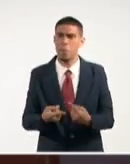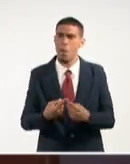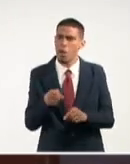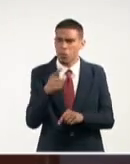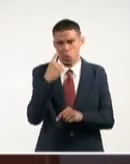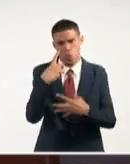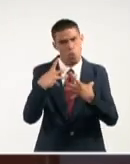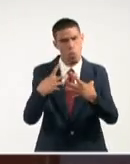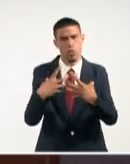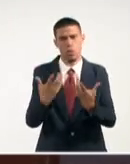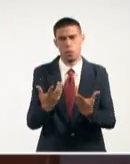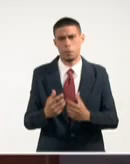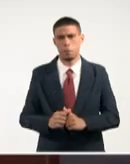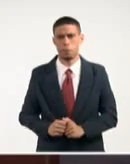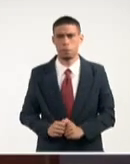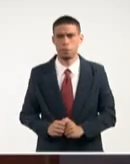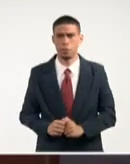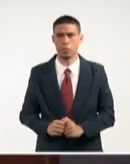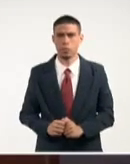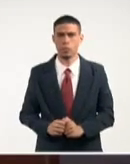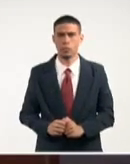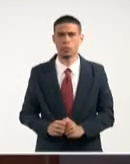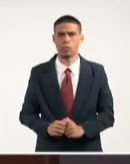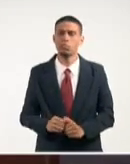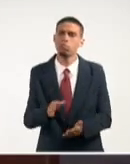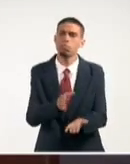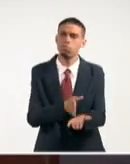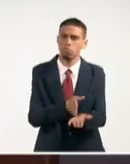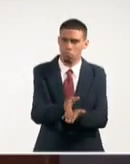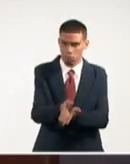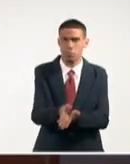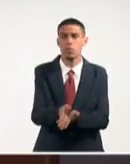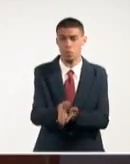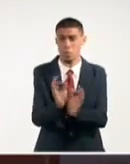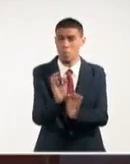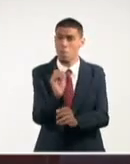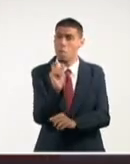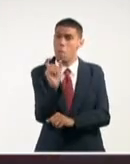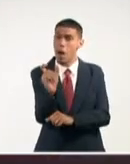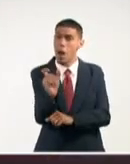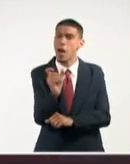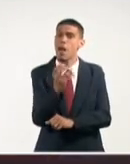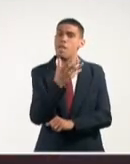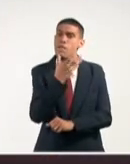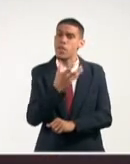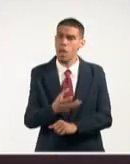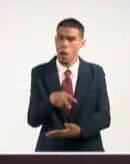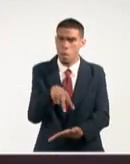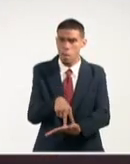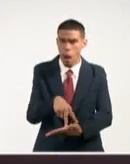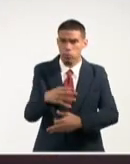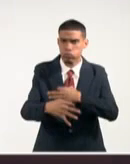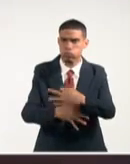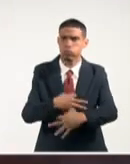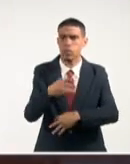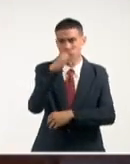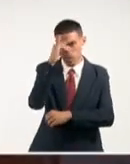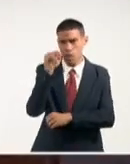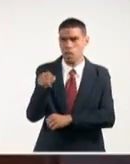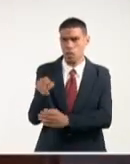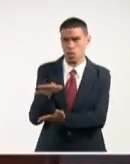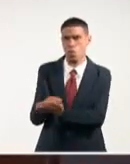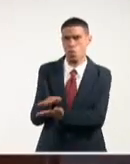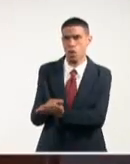importante. Sí están las de Fidel que en esa ocasión